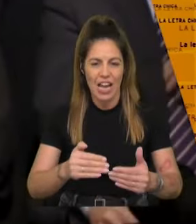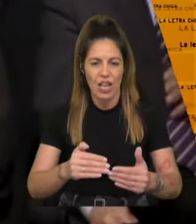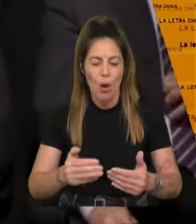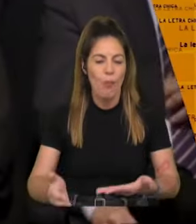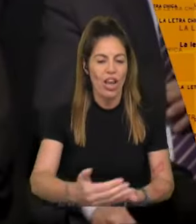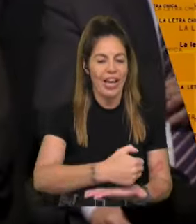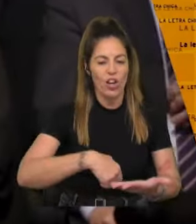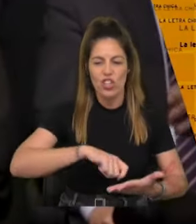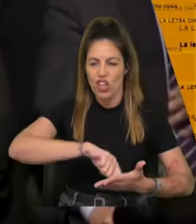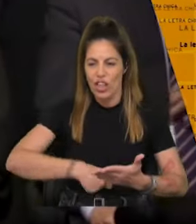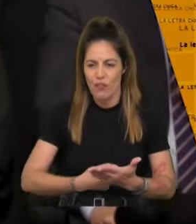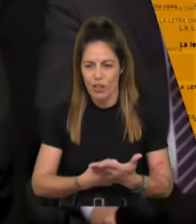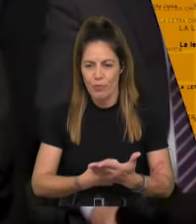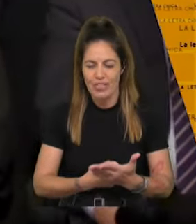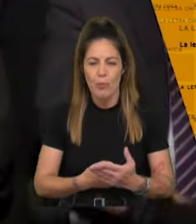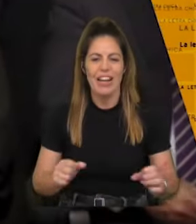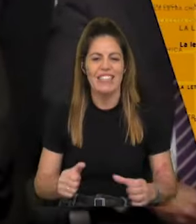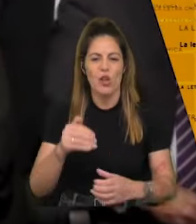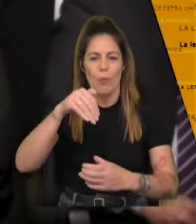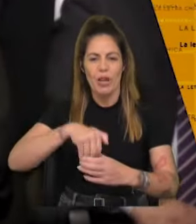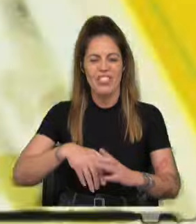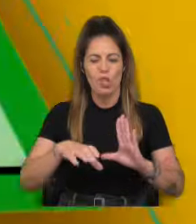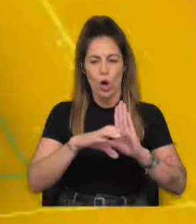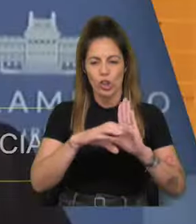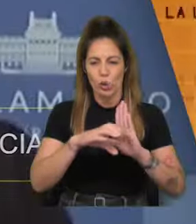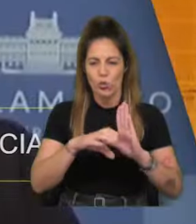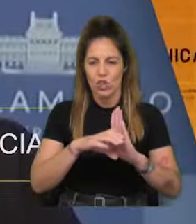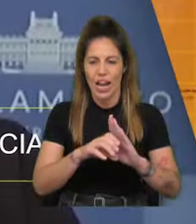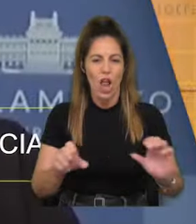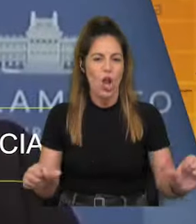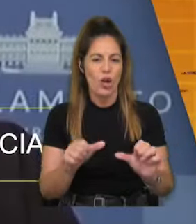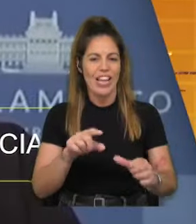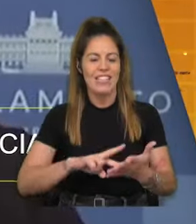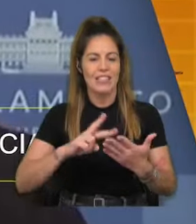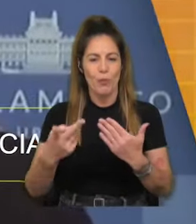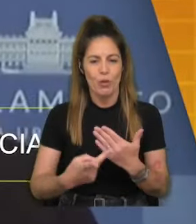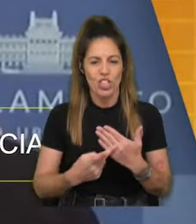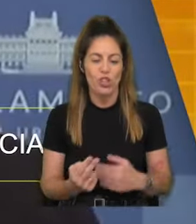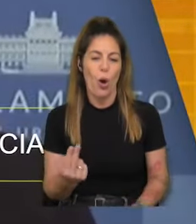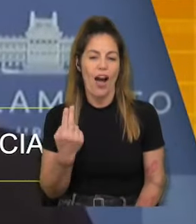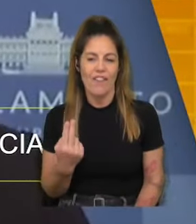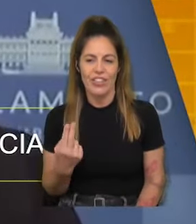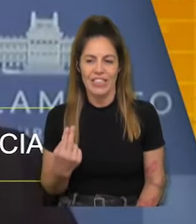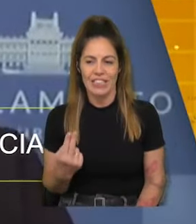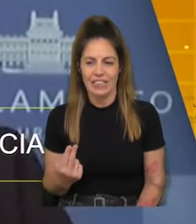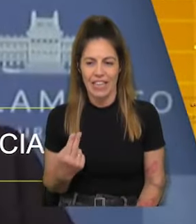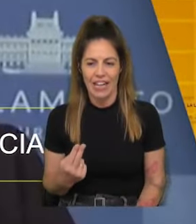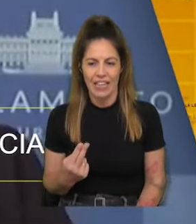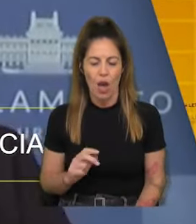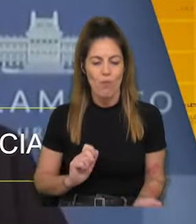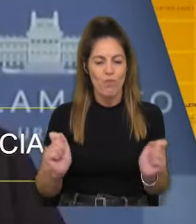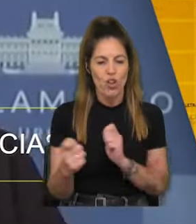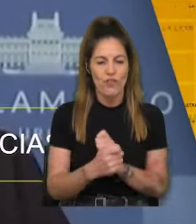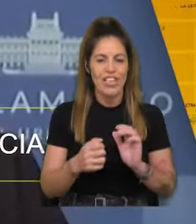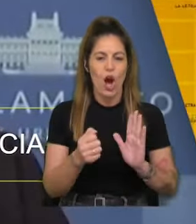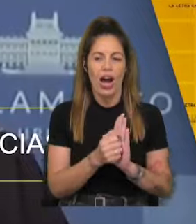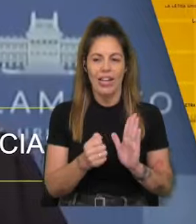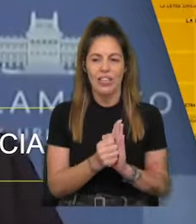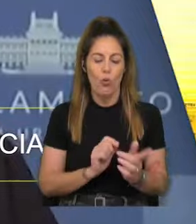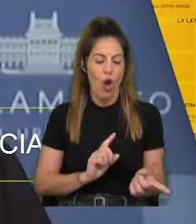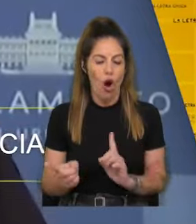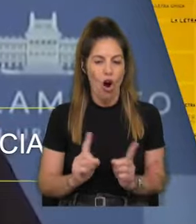recolección de firmas para un plebiscito constitucional lo que hace este proyecto es habilitar la modificación del artículo